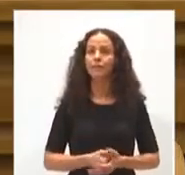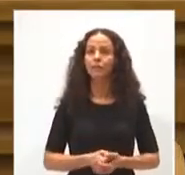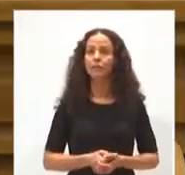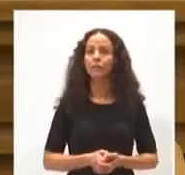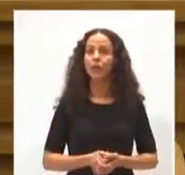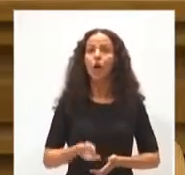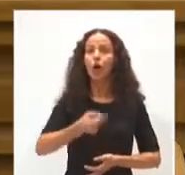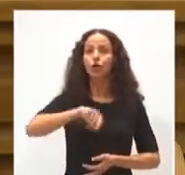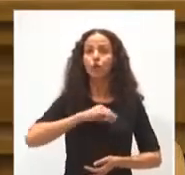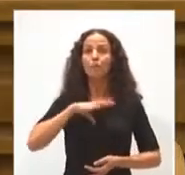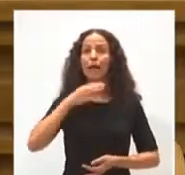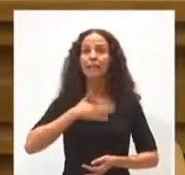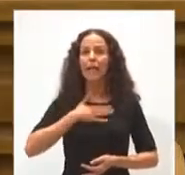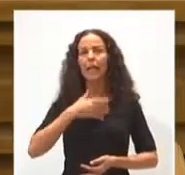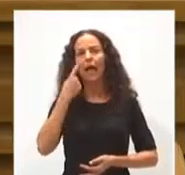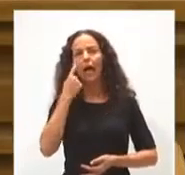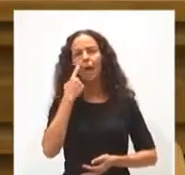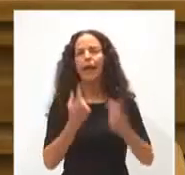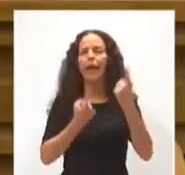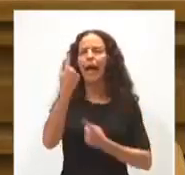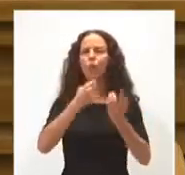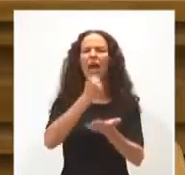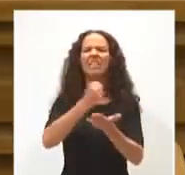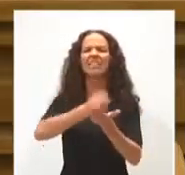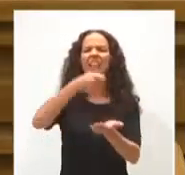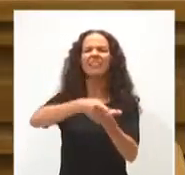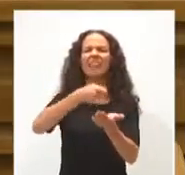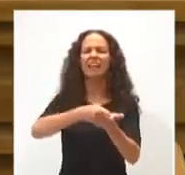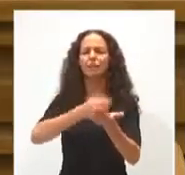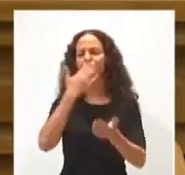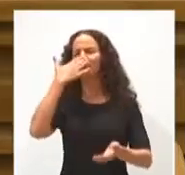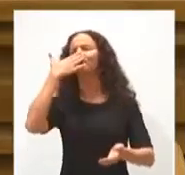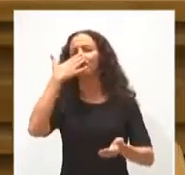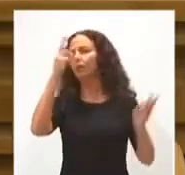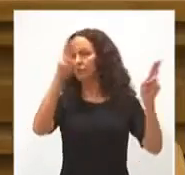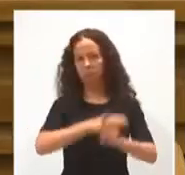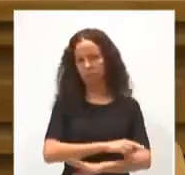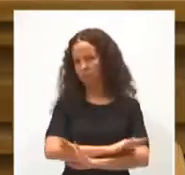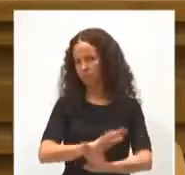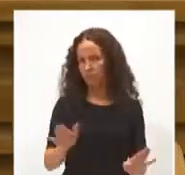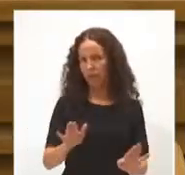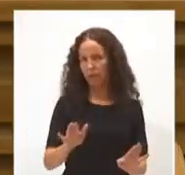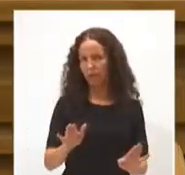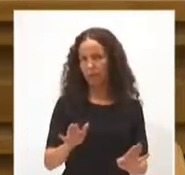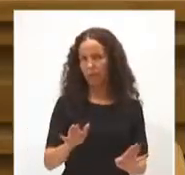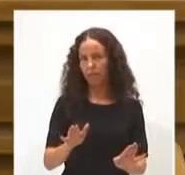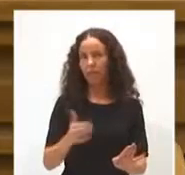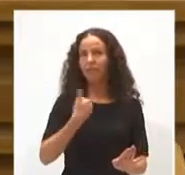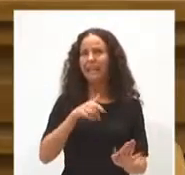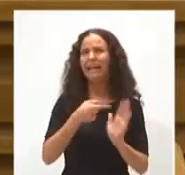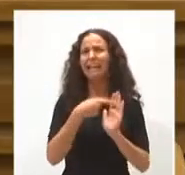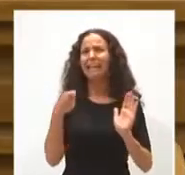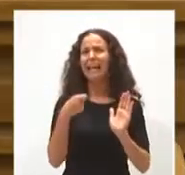plantear mañana la supresión algunas tasas incluso absurdas pero que tienen importancia simbólica ya tuvimos que quitar